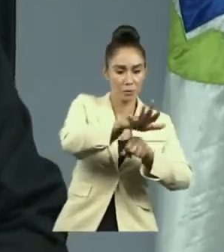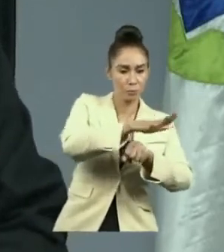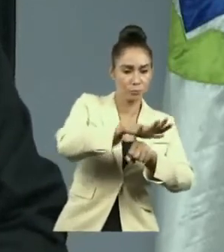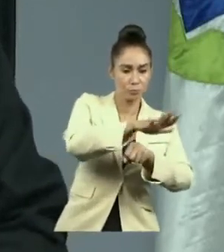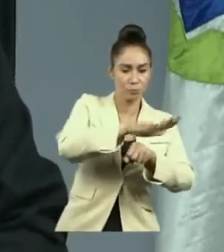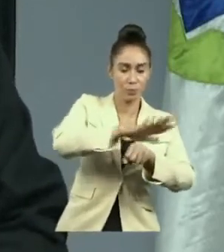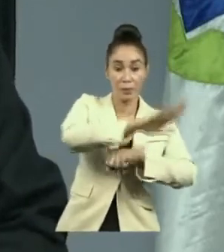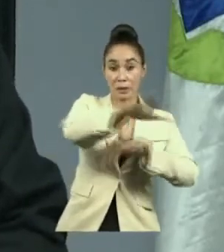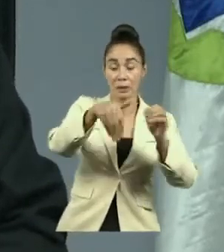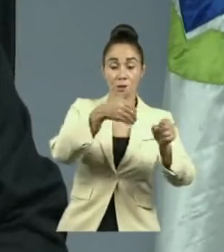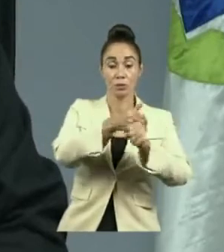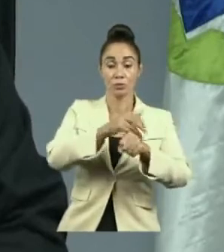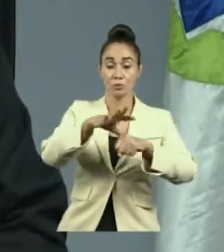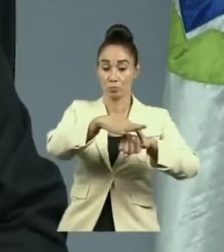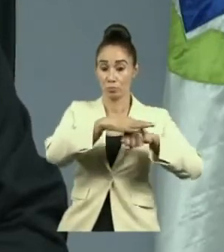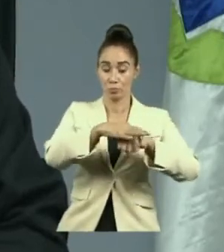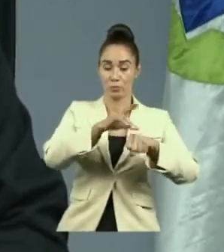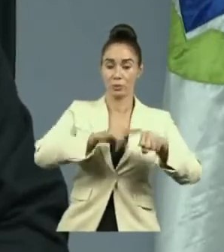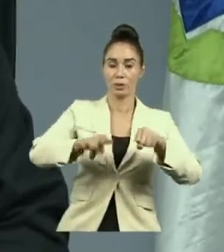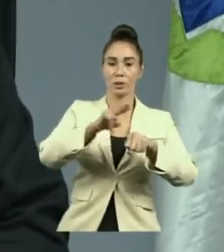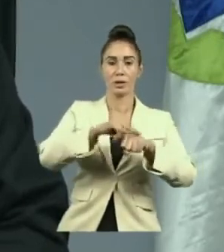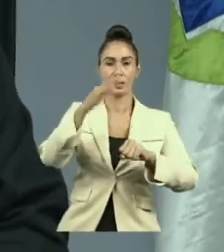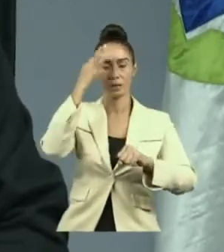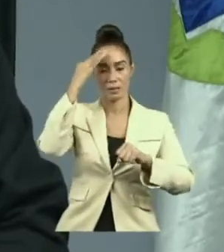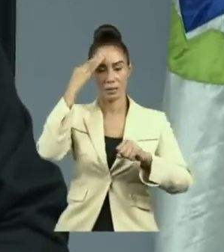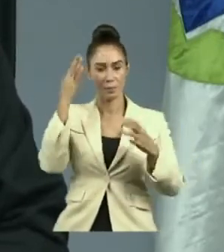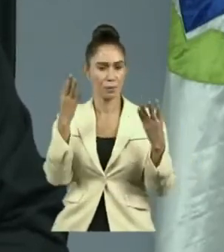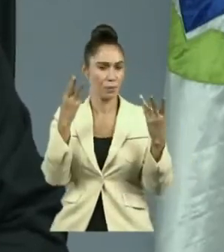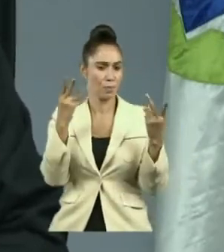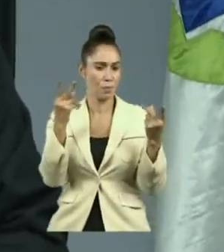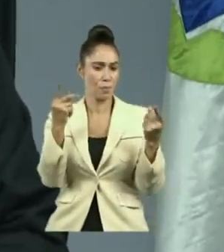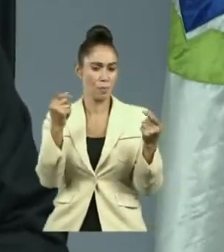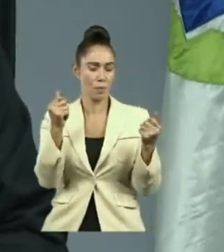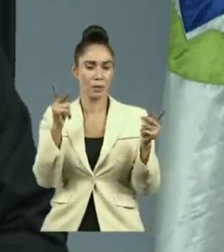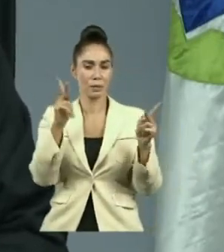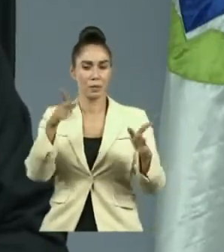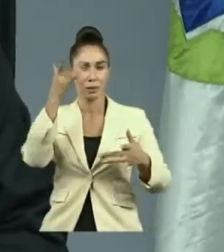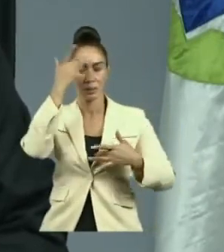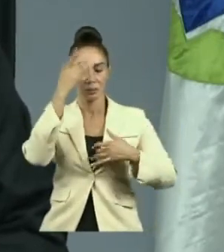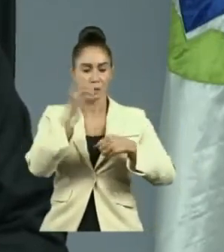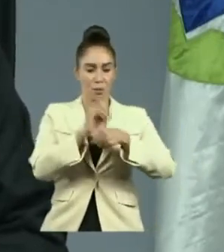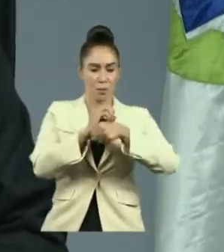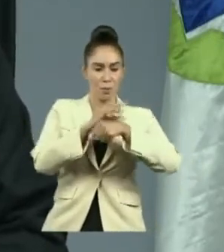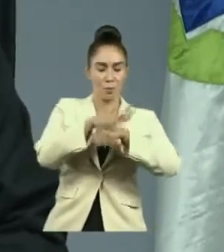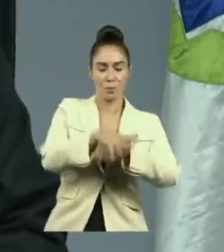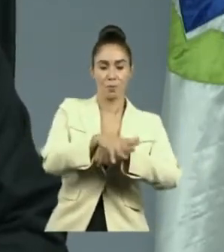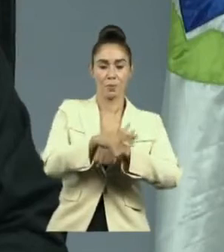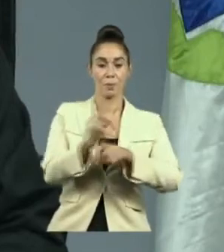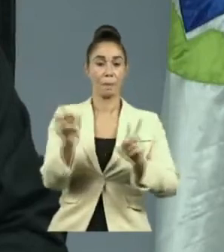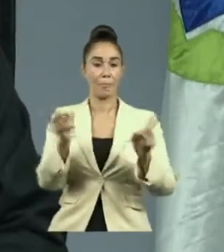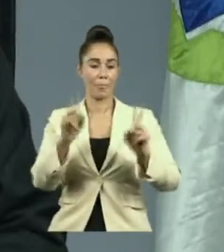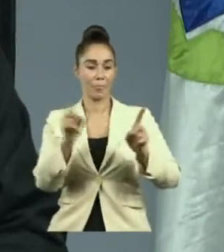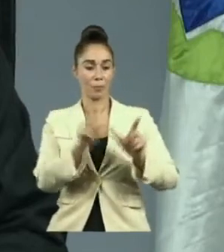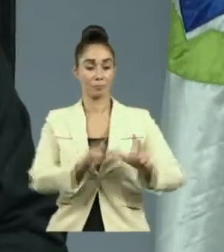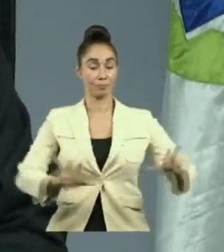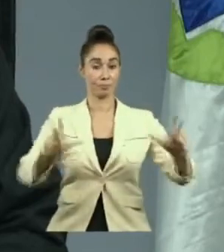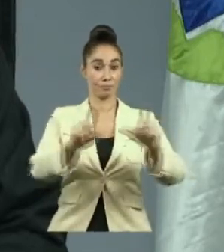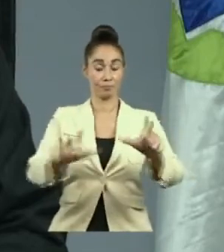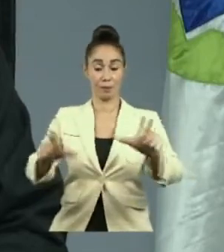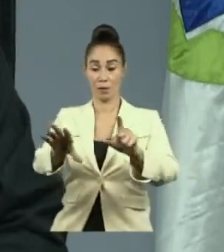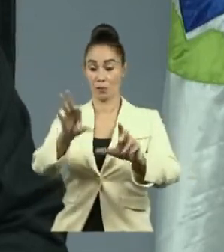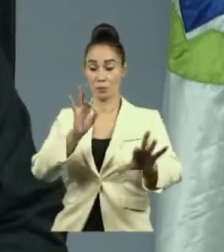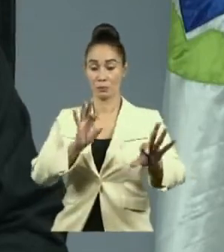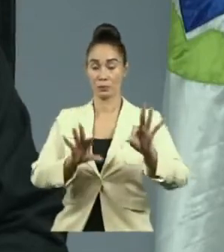y poder cuantificar expresión localizada según el estudio realizado